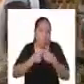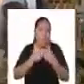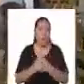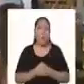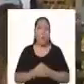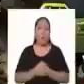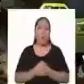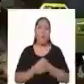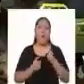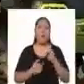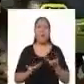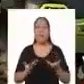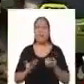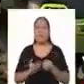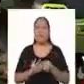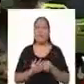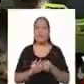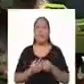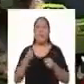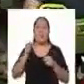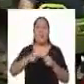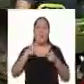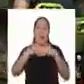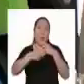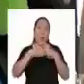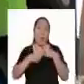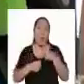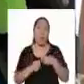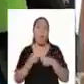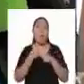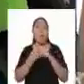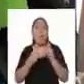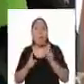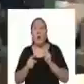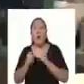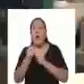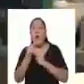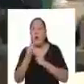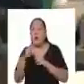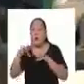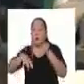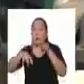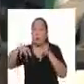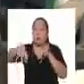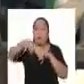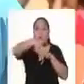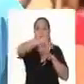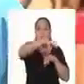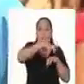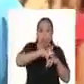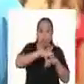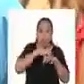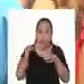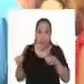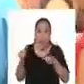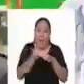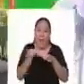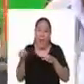A pesar de la crisis, hubo experiencias exitosas que articularon de manera eficiente el comercio ambulatorio en la